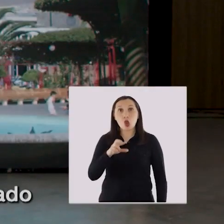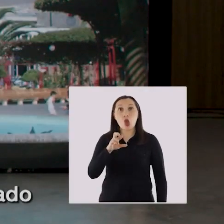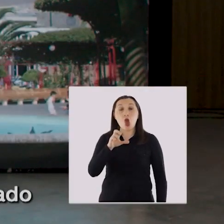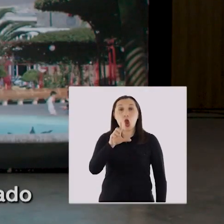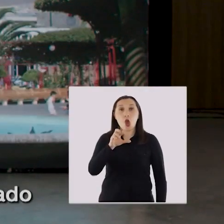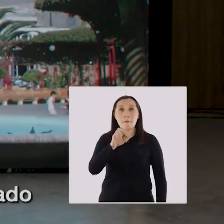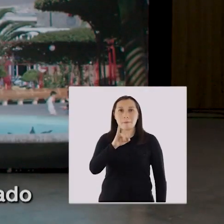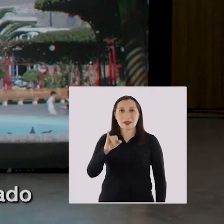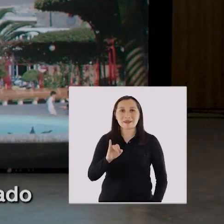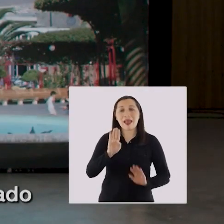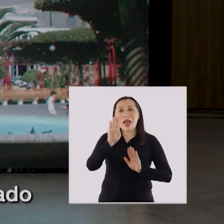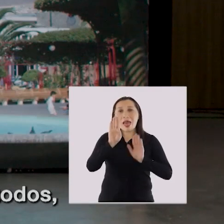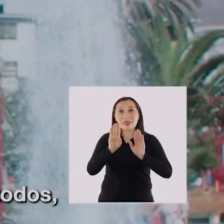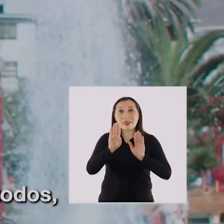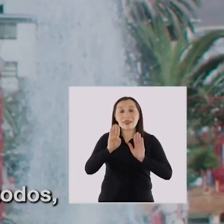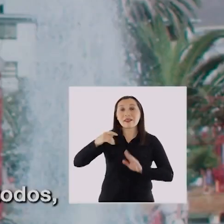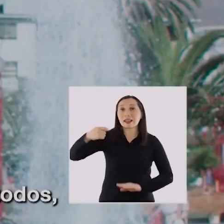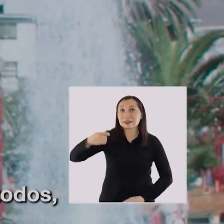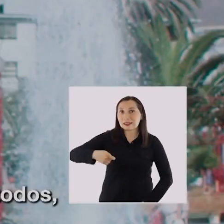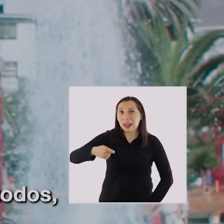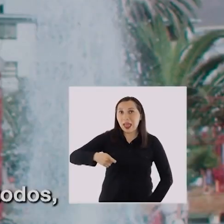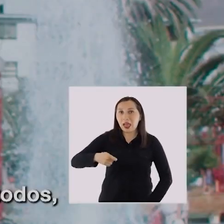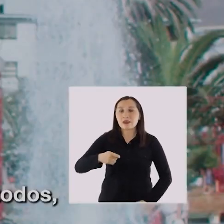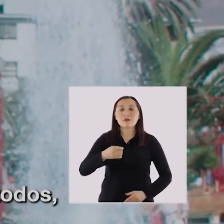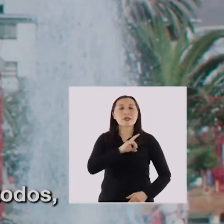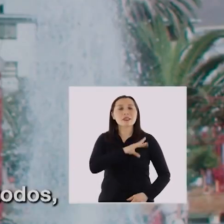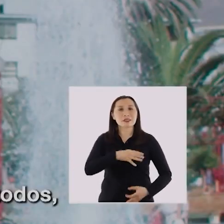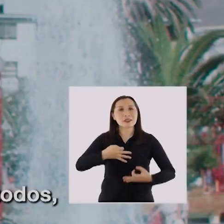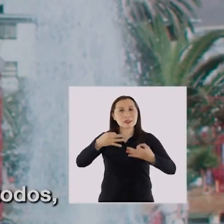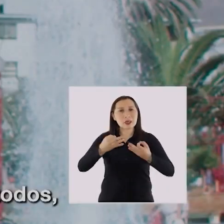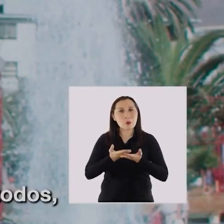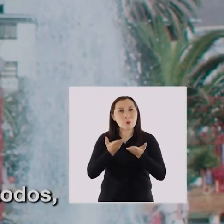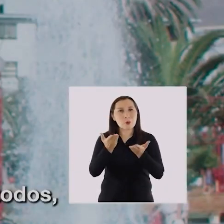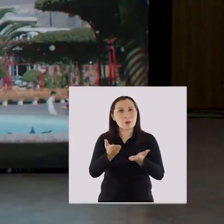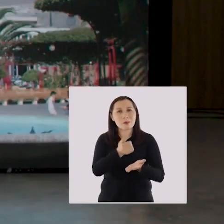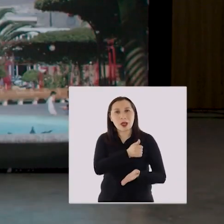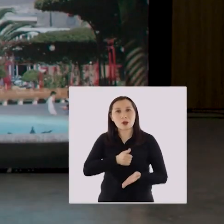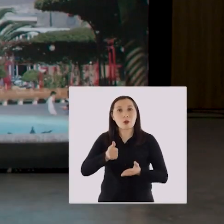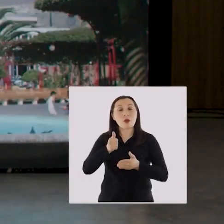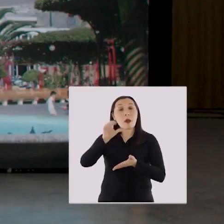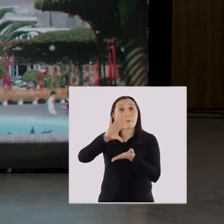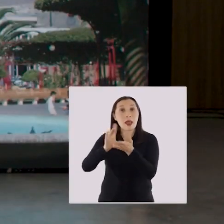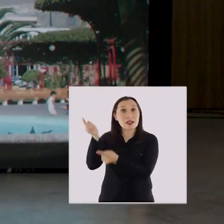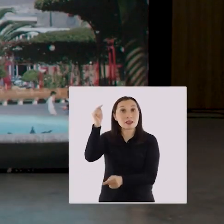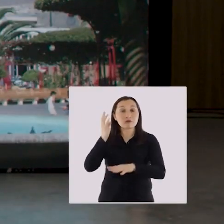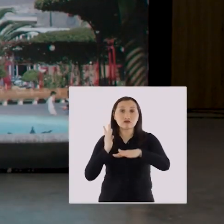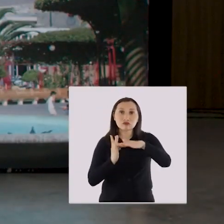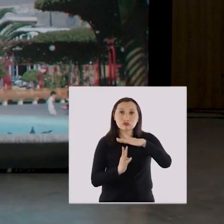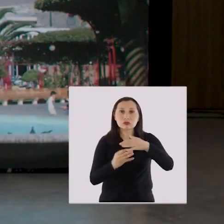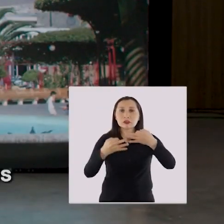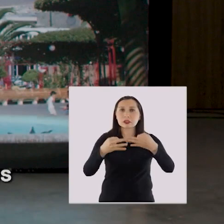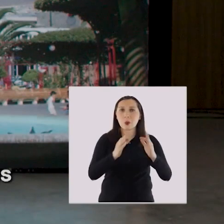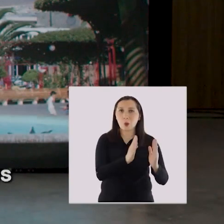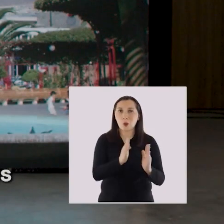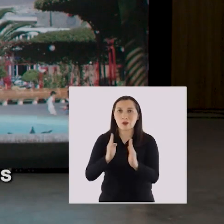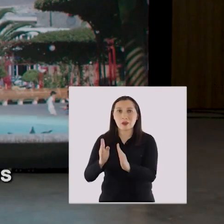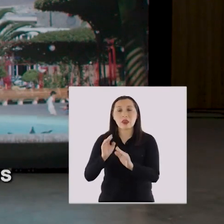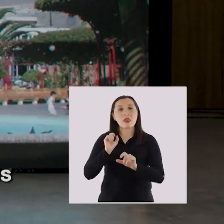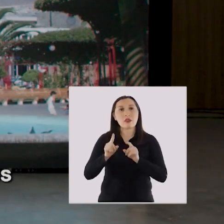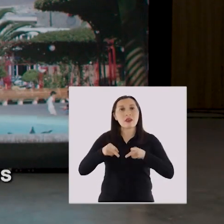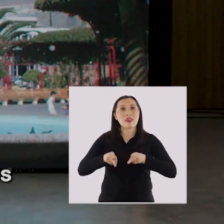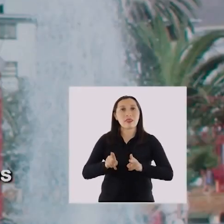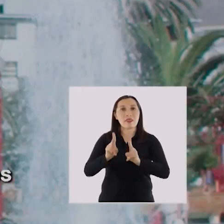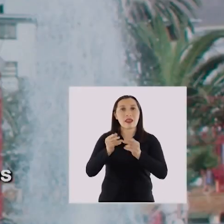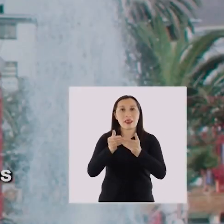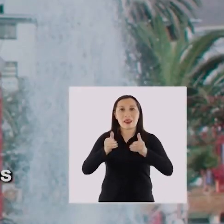Catherine López, candidata al Senado, y propongo un Chile con seguridad para todos, con migración ordenada y segura, defendiendo